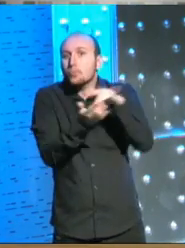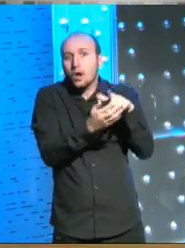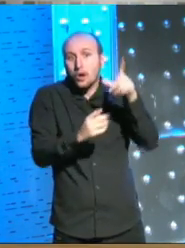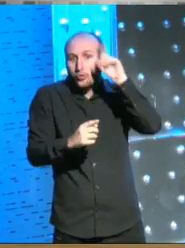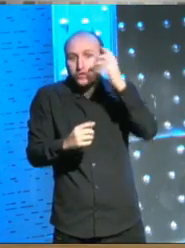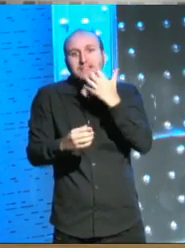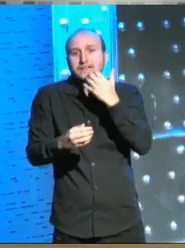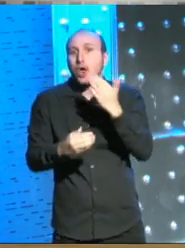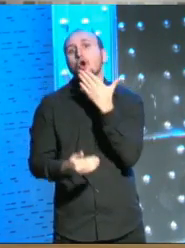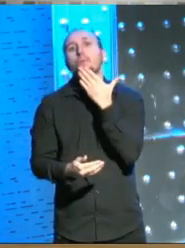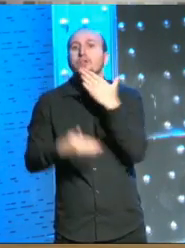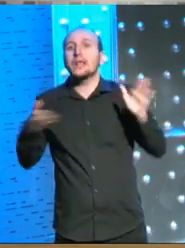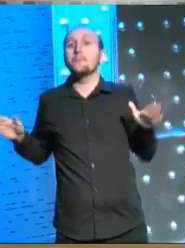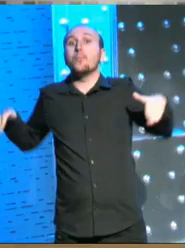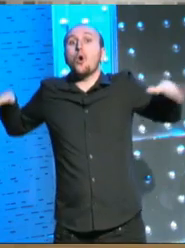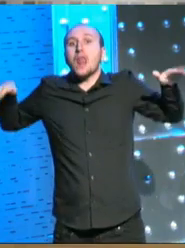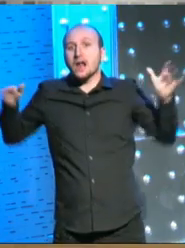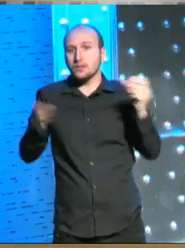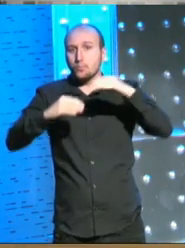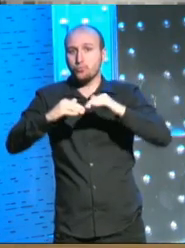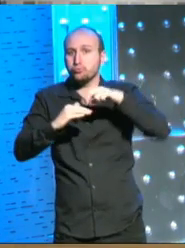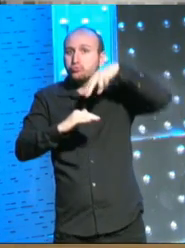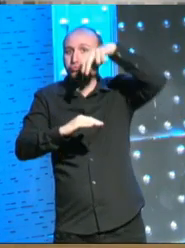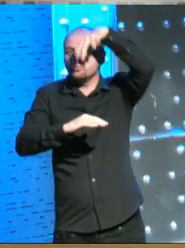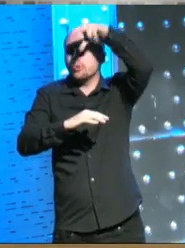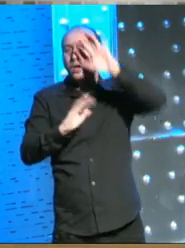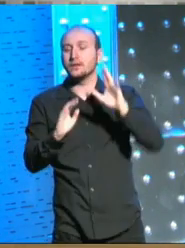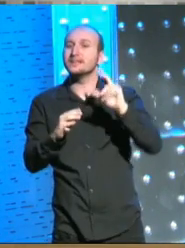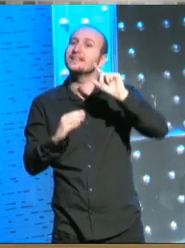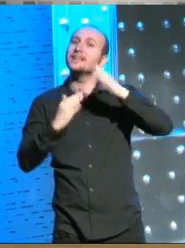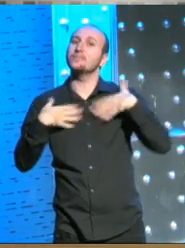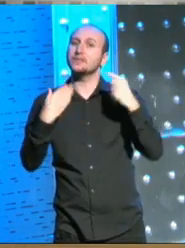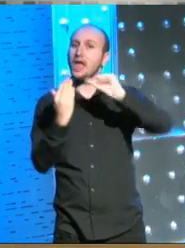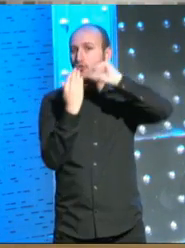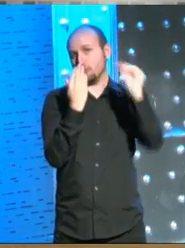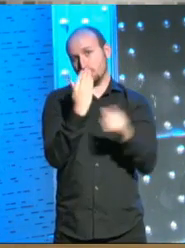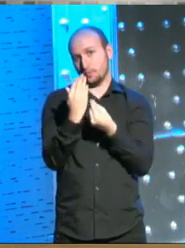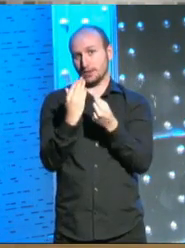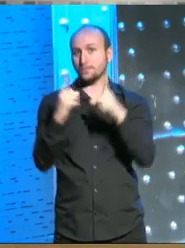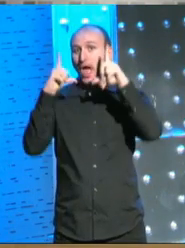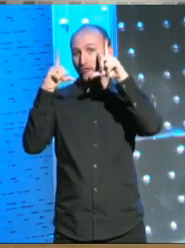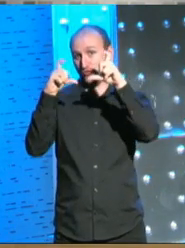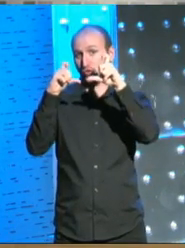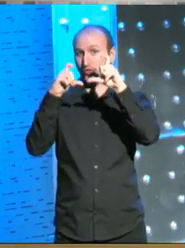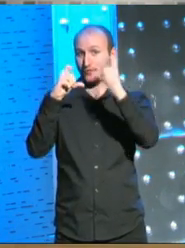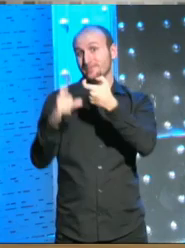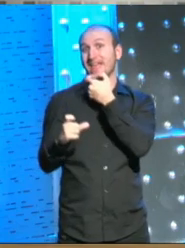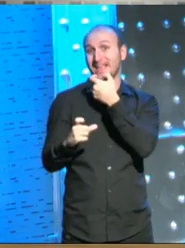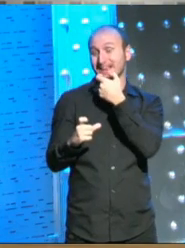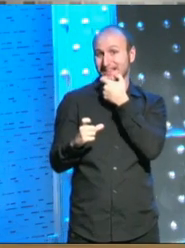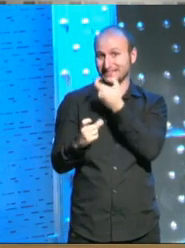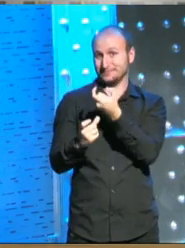si volaban, en algún momento volaban, ¿no? Y entonces contrató a un fotógrafo inglés que residía en San